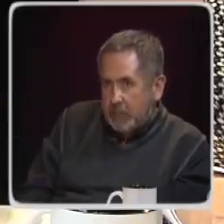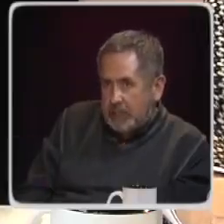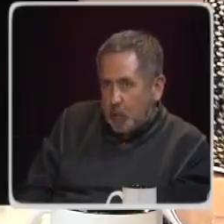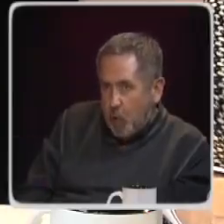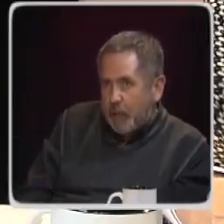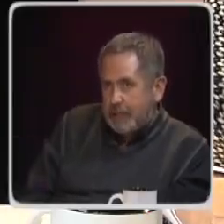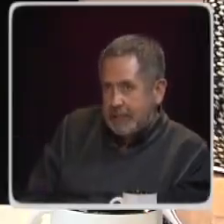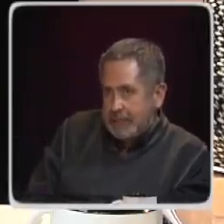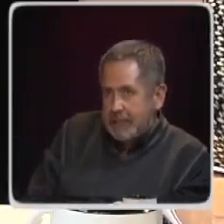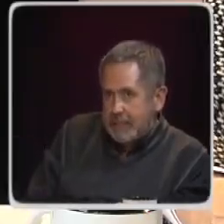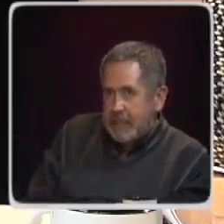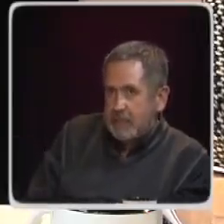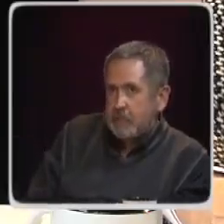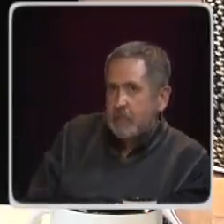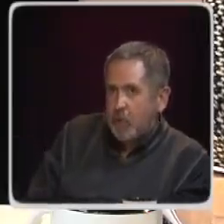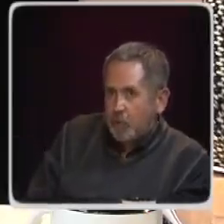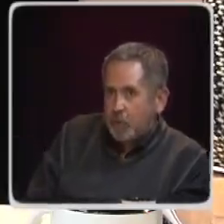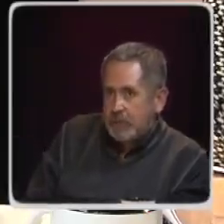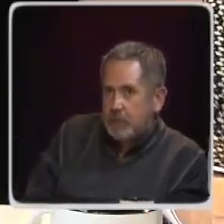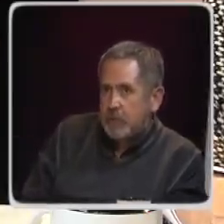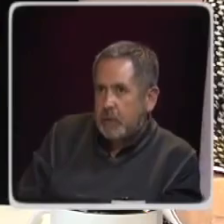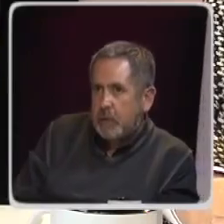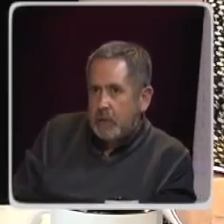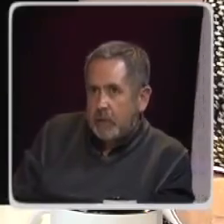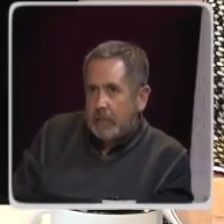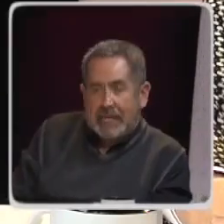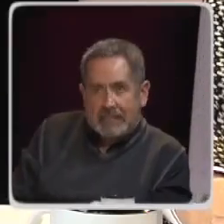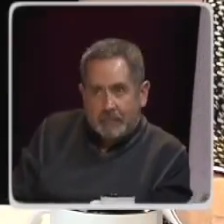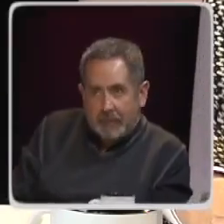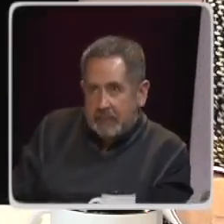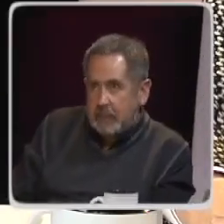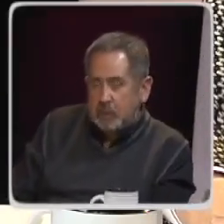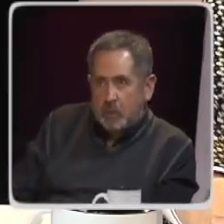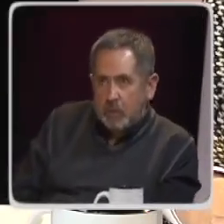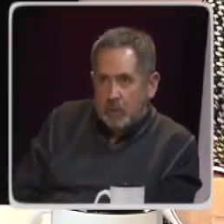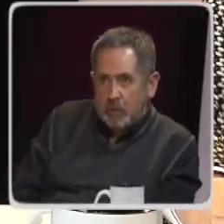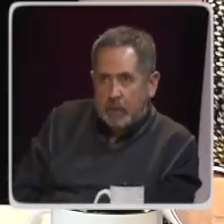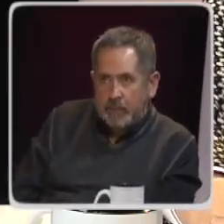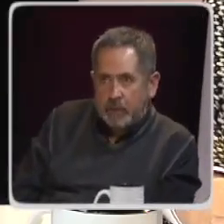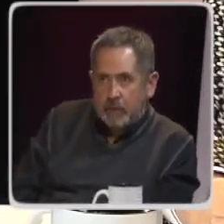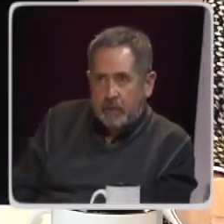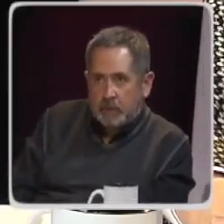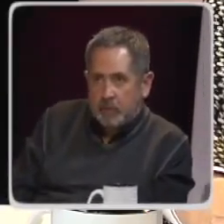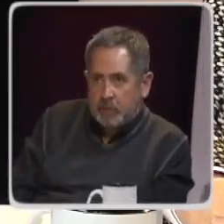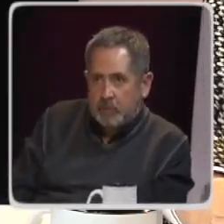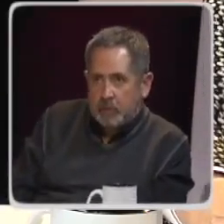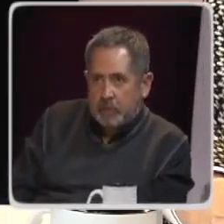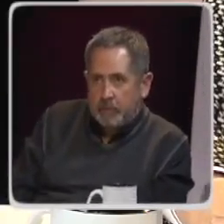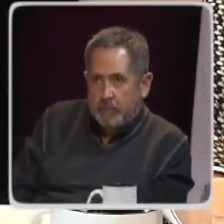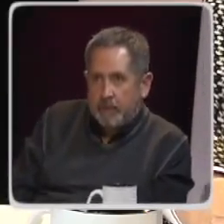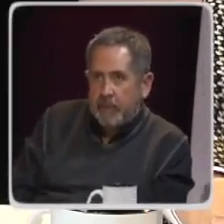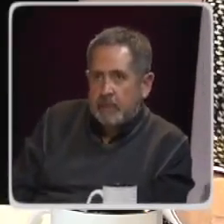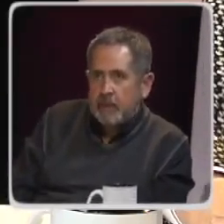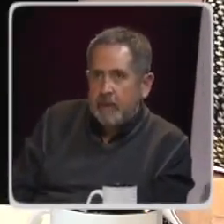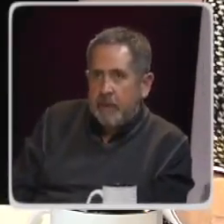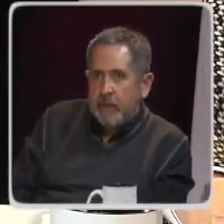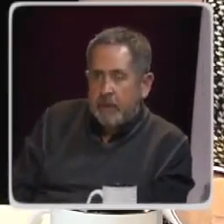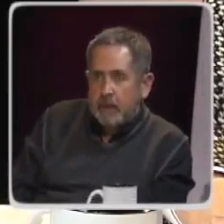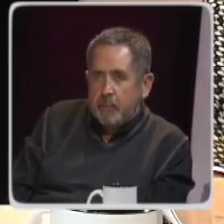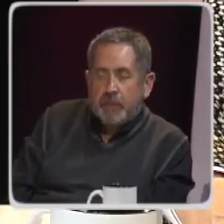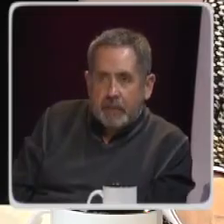originarios, con su lengua, con sus identidades y las personas con discapacidad. Y entonces cuando esto entra a comisiones, los grupos